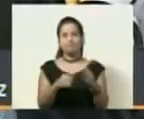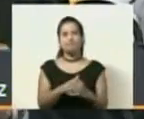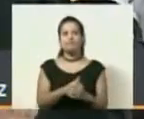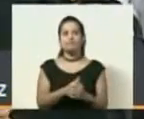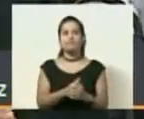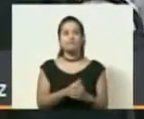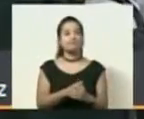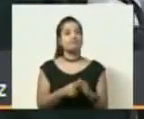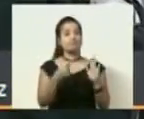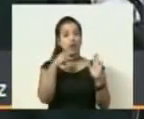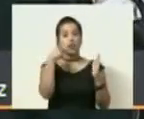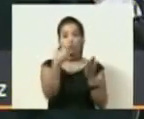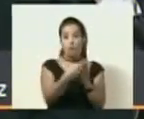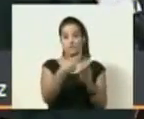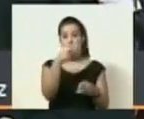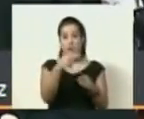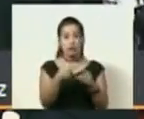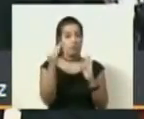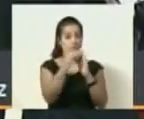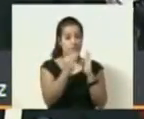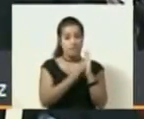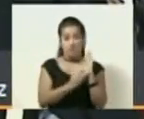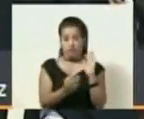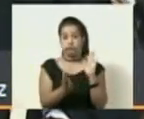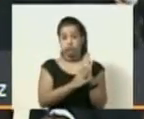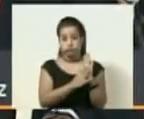Con nombre y apellido.